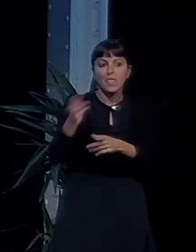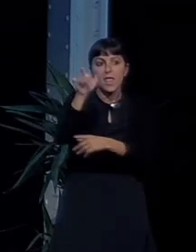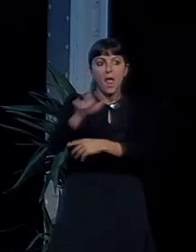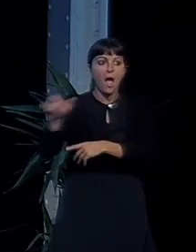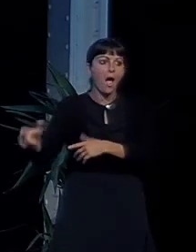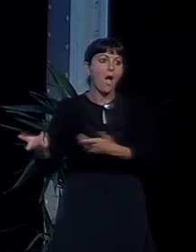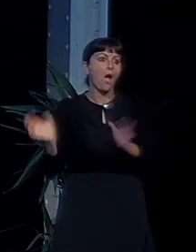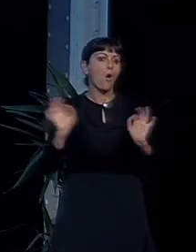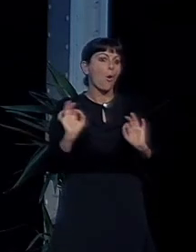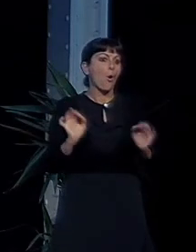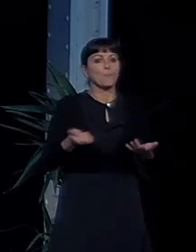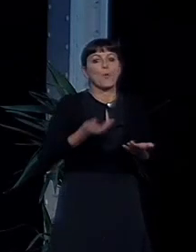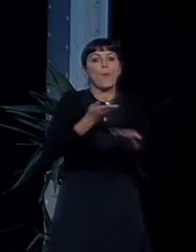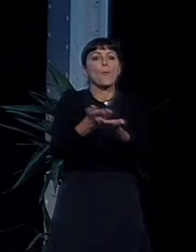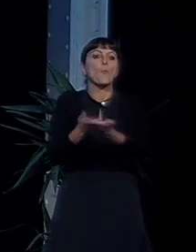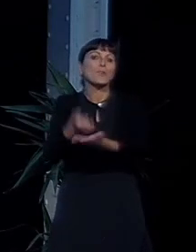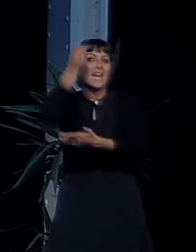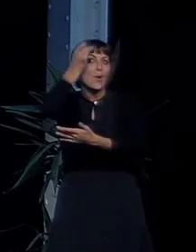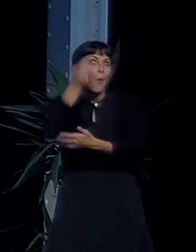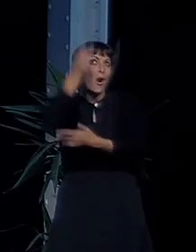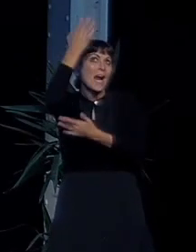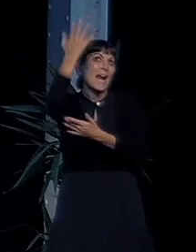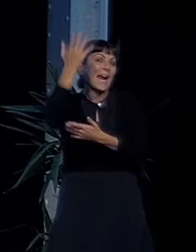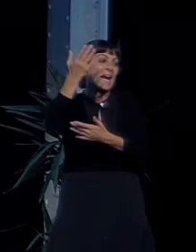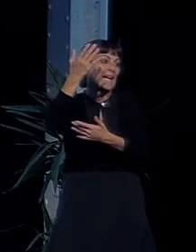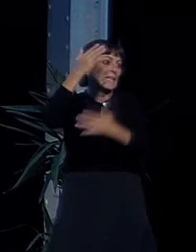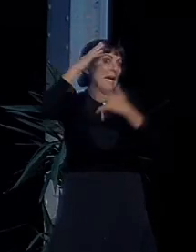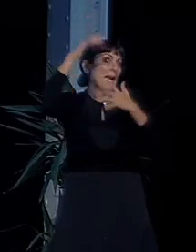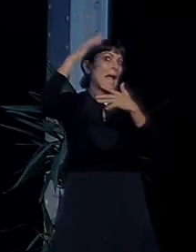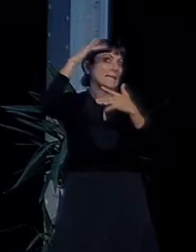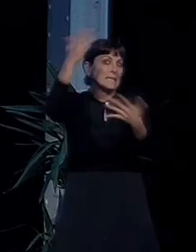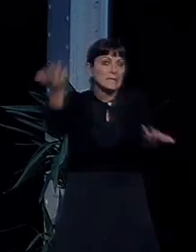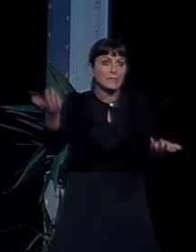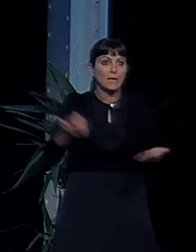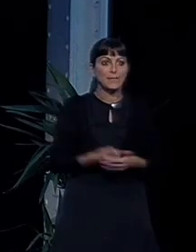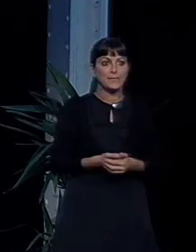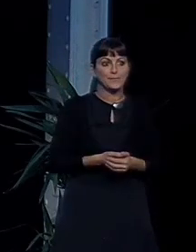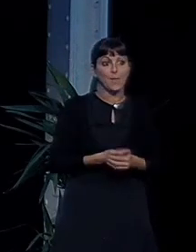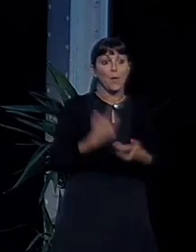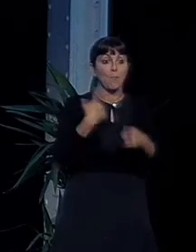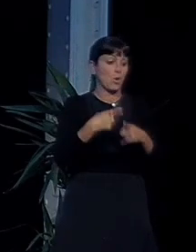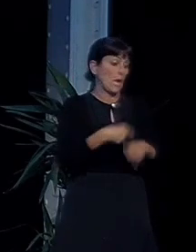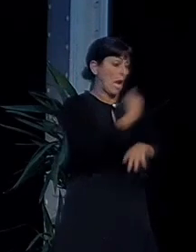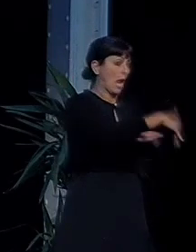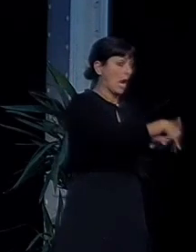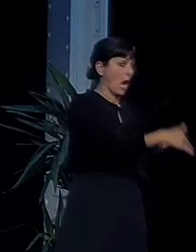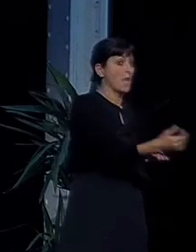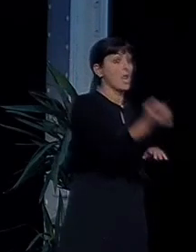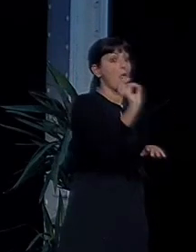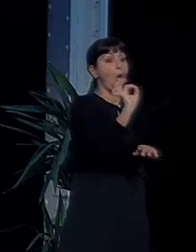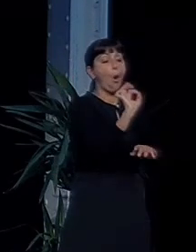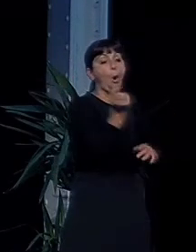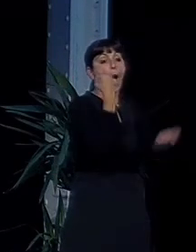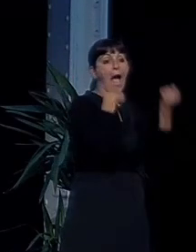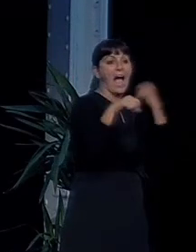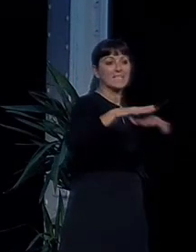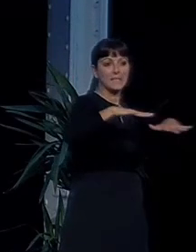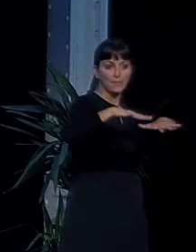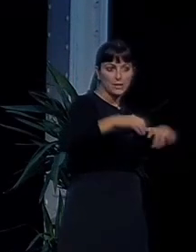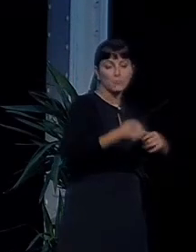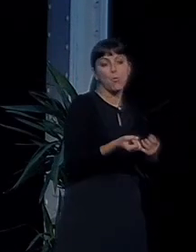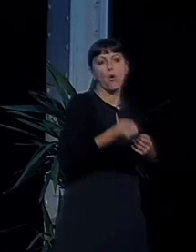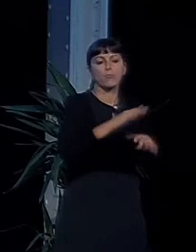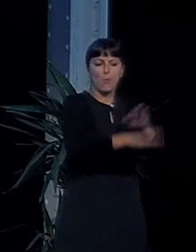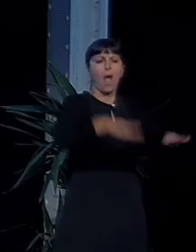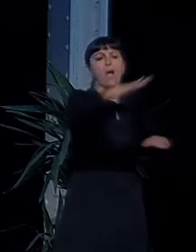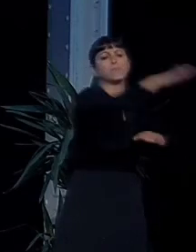propuestas también que puedan ser creativas, ¿no? Un poco, porque yo en la calle y en activismo veo que estamos como más avanzadas, o lo